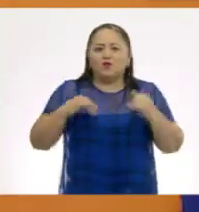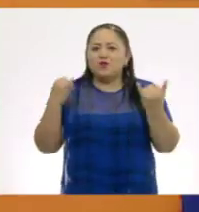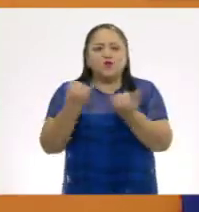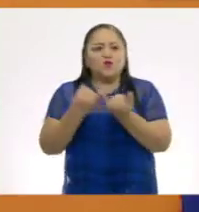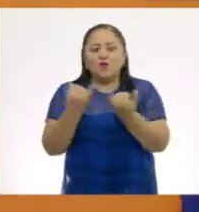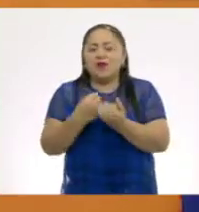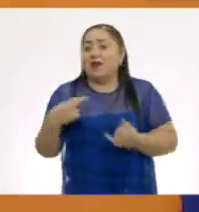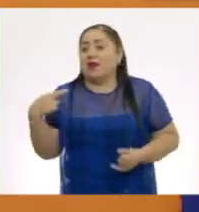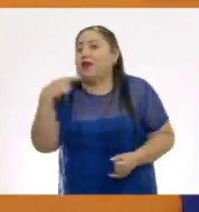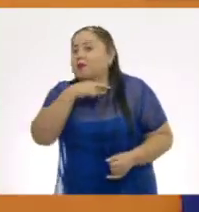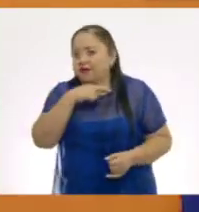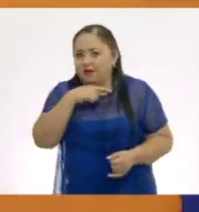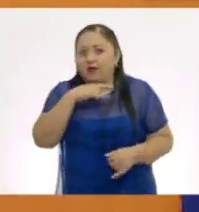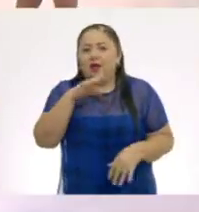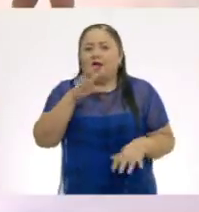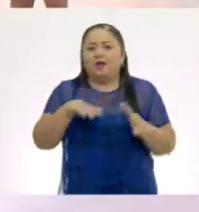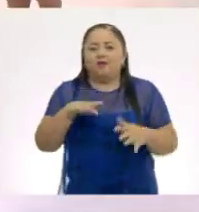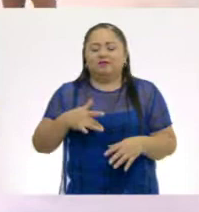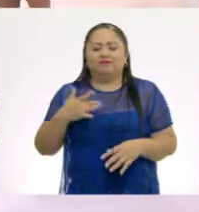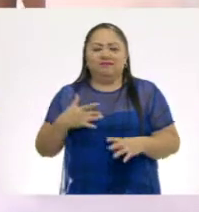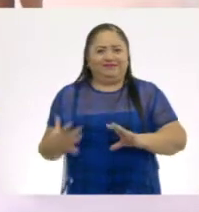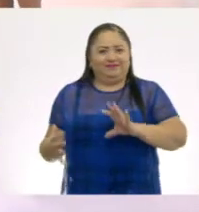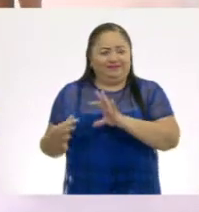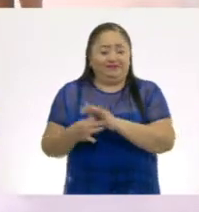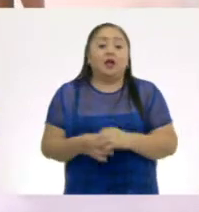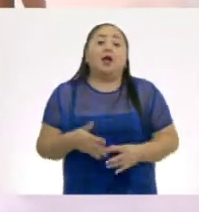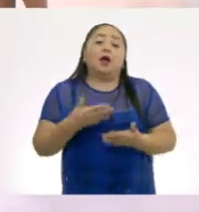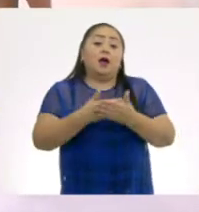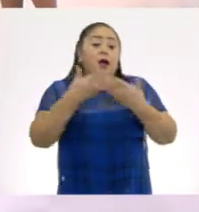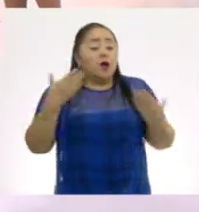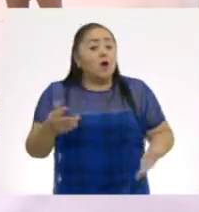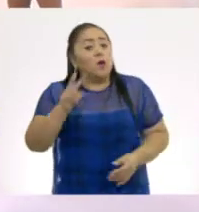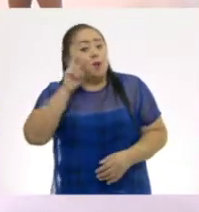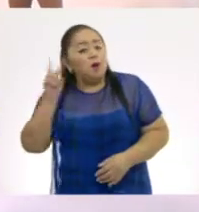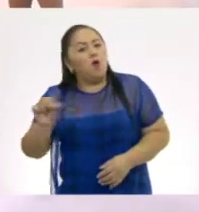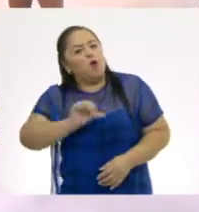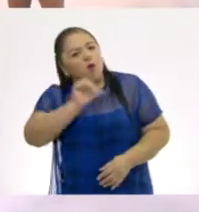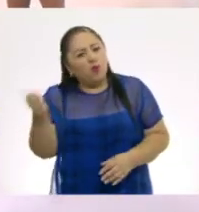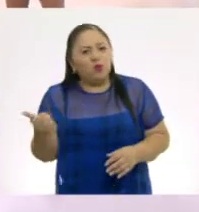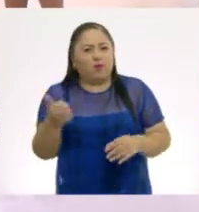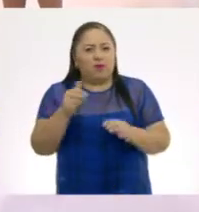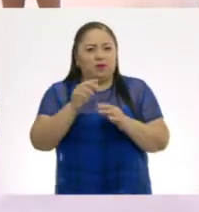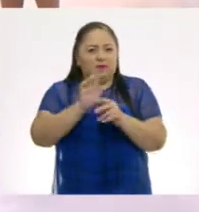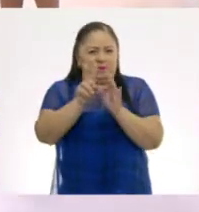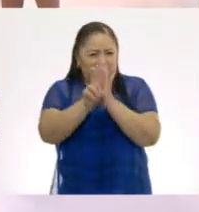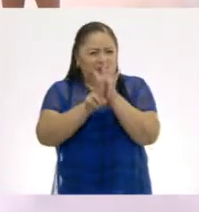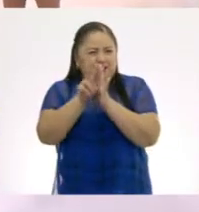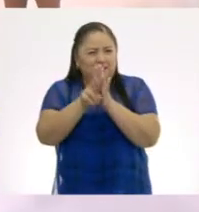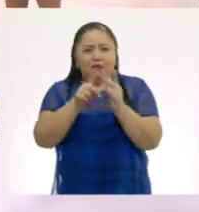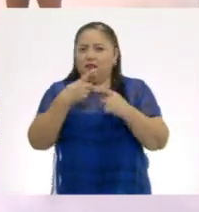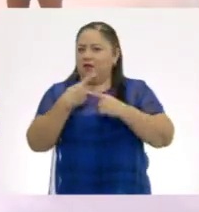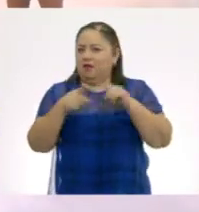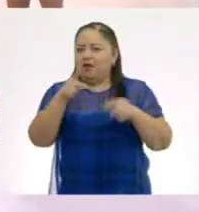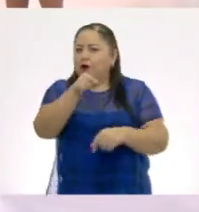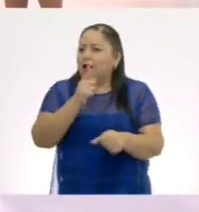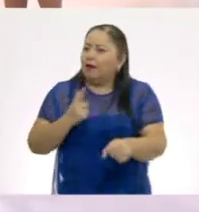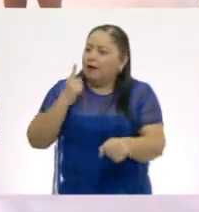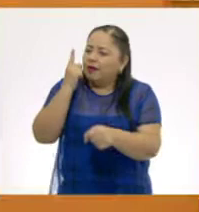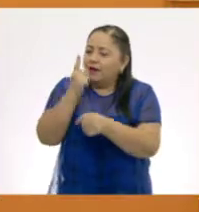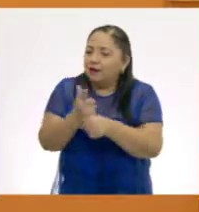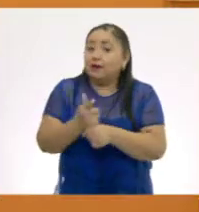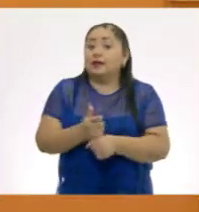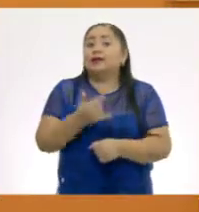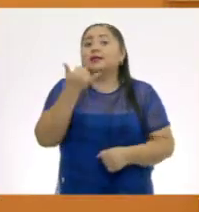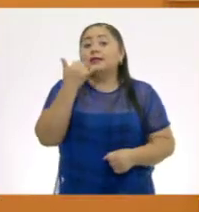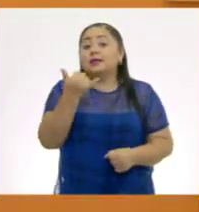como rápidos y muy rítmicos. Bueno, ahora vamos a ver otro video diferente que nos vamos a dar cuenta. Y